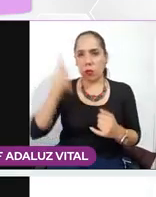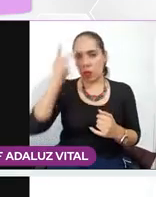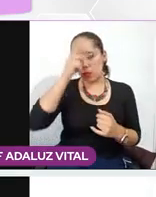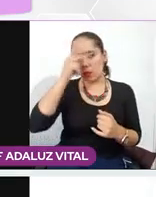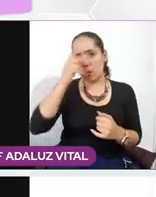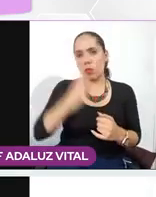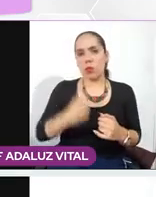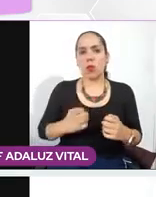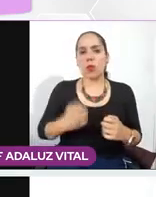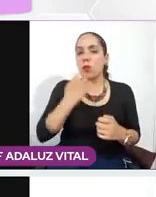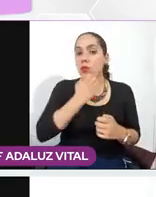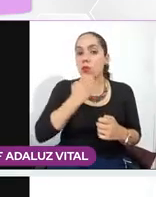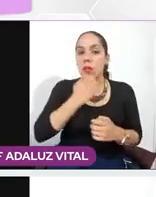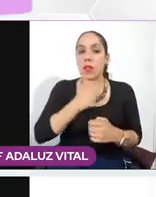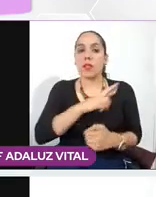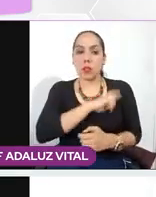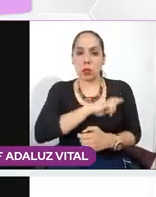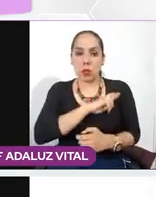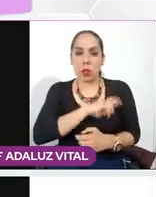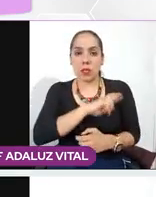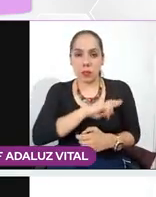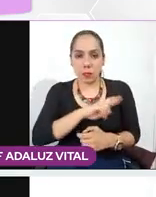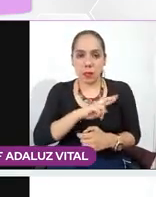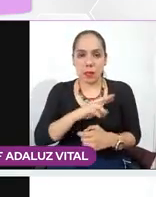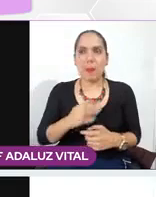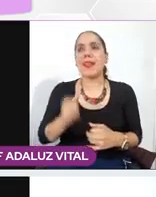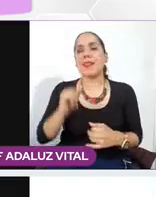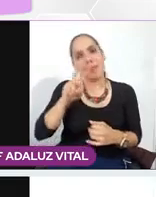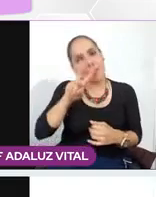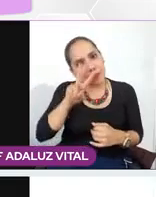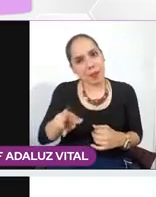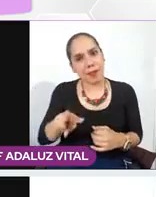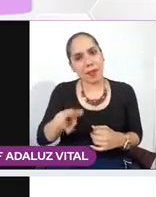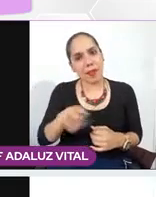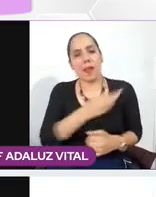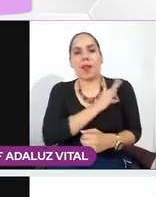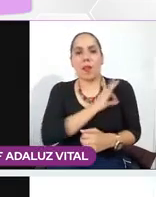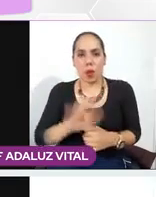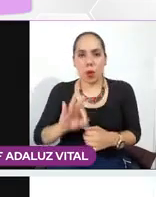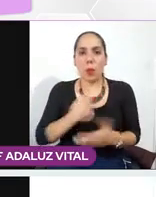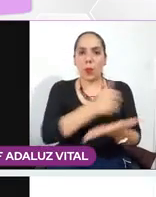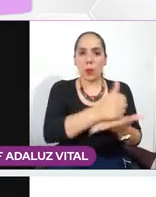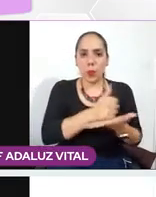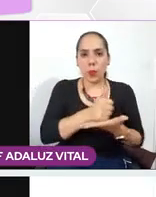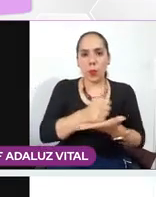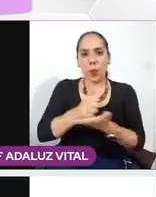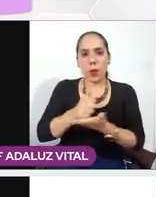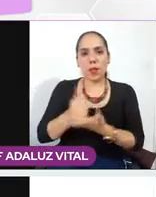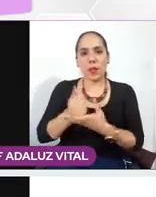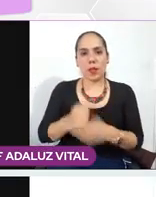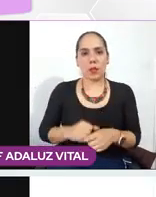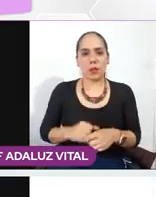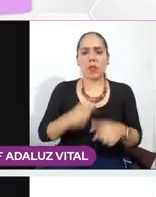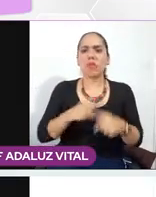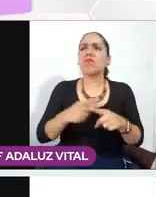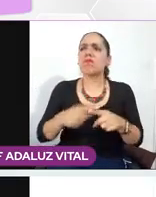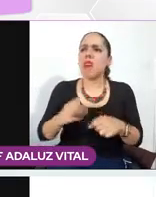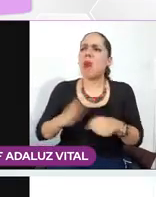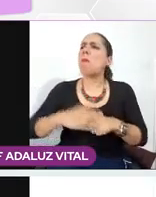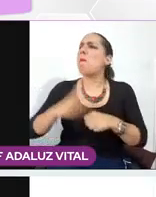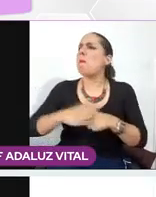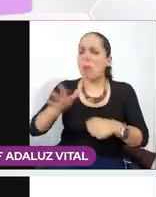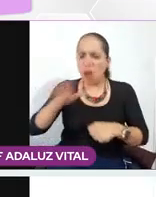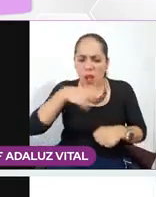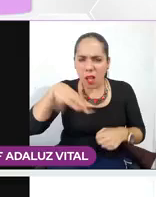pues, brindar un apoyo como institucional, ¿no? ¿Quién es más? Ah, bueno, pues mi tía fulanita, mi tío sutanito,